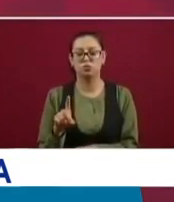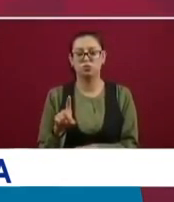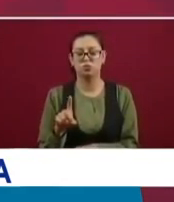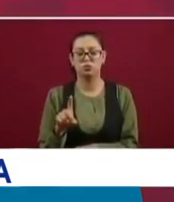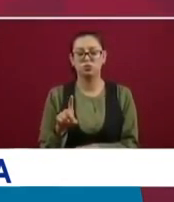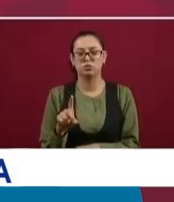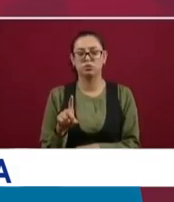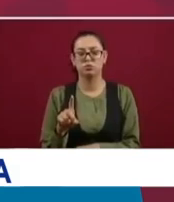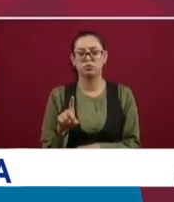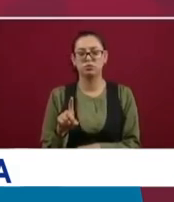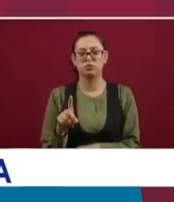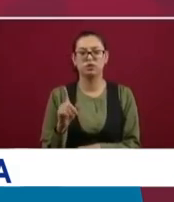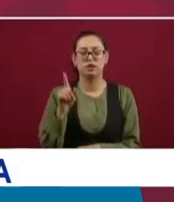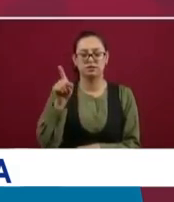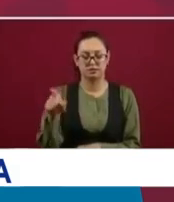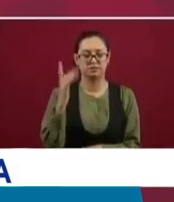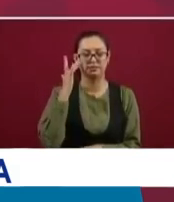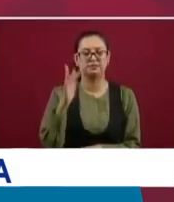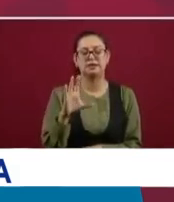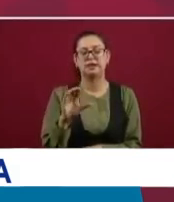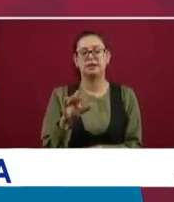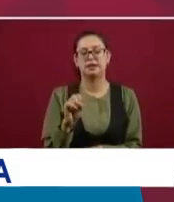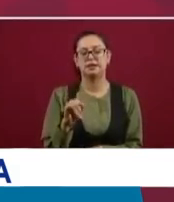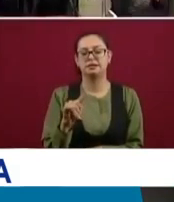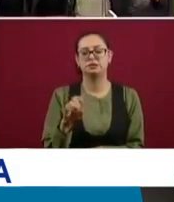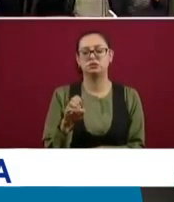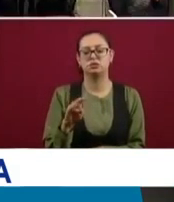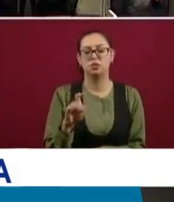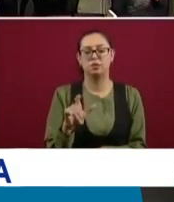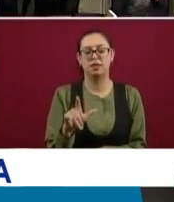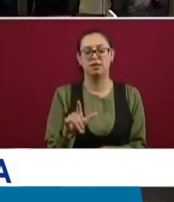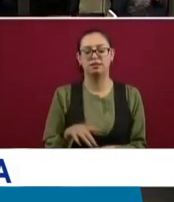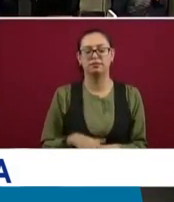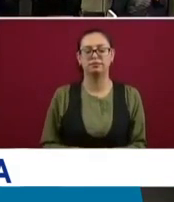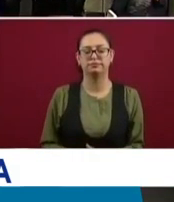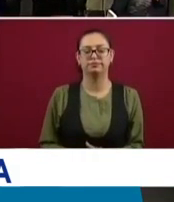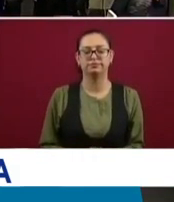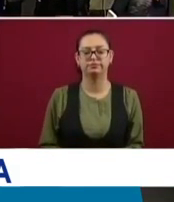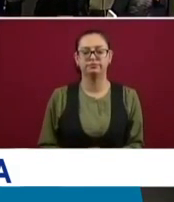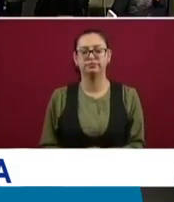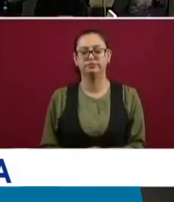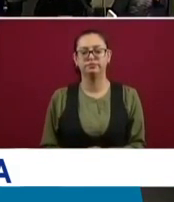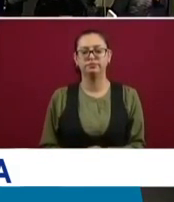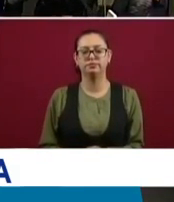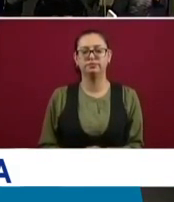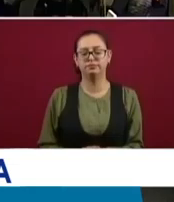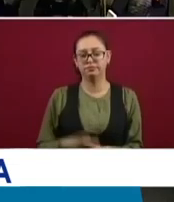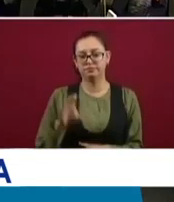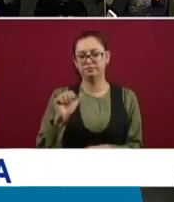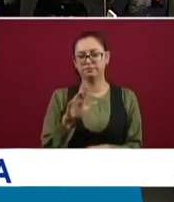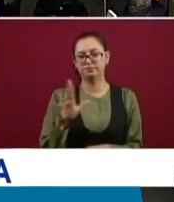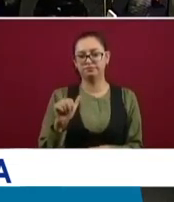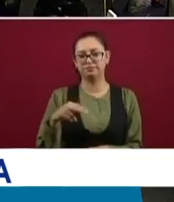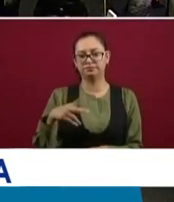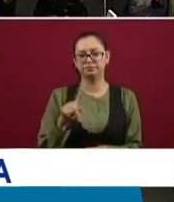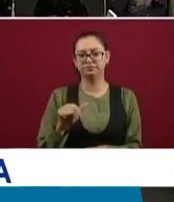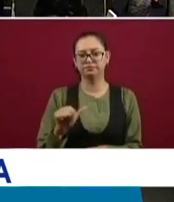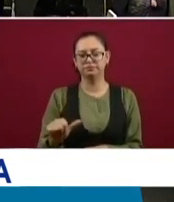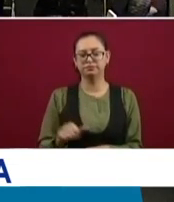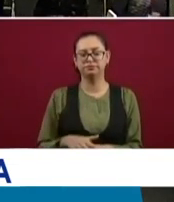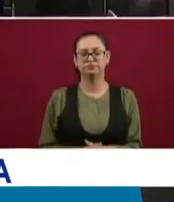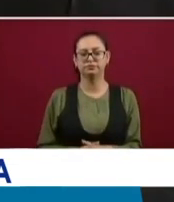el mandatario también encabezó la presentación del programa de prevención en el consumo de drogas cuyo eslogan será